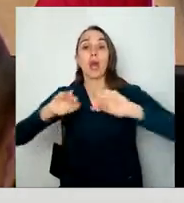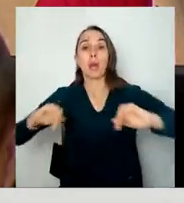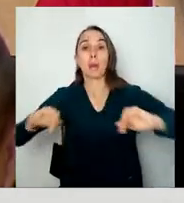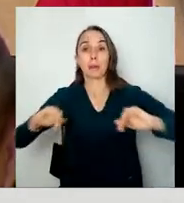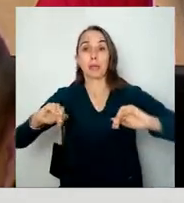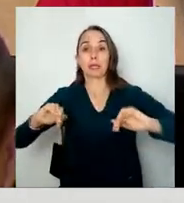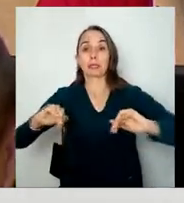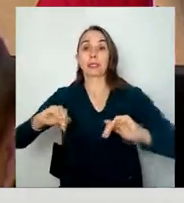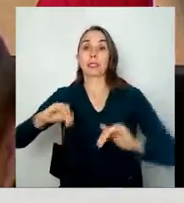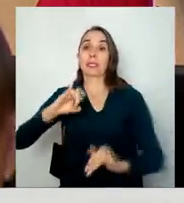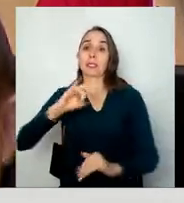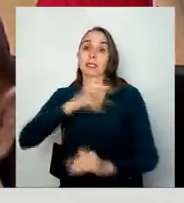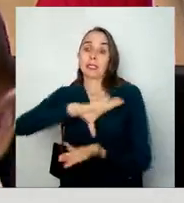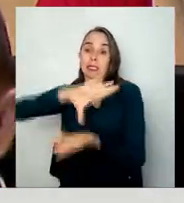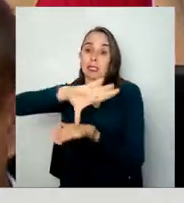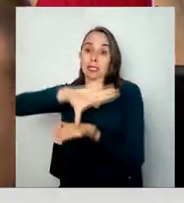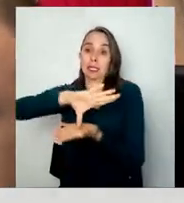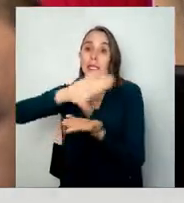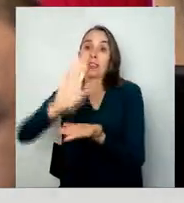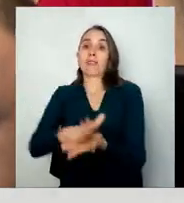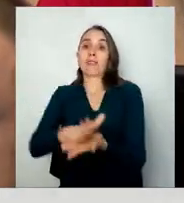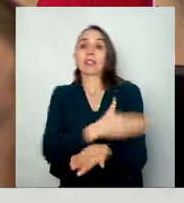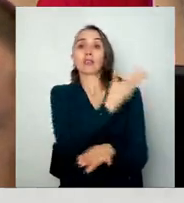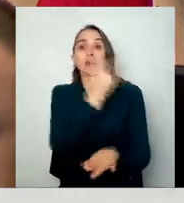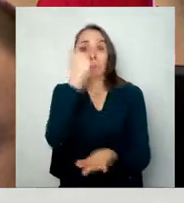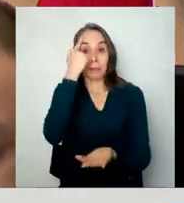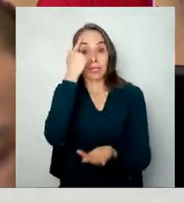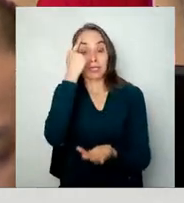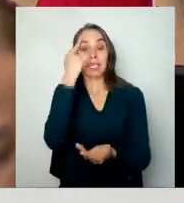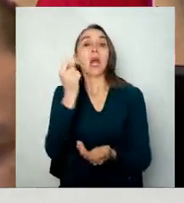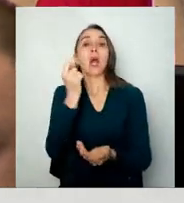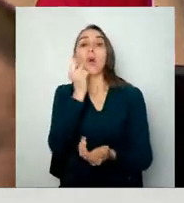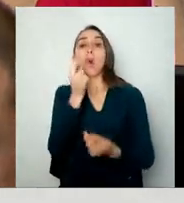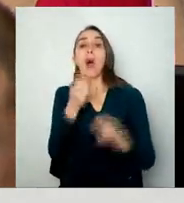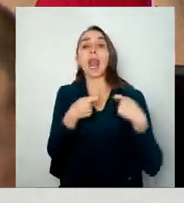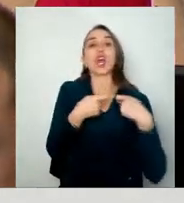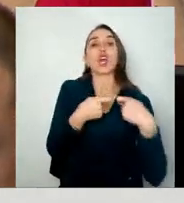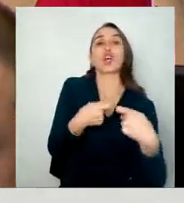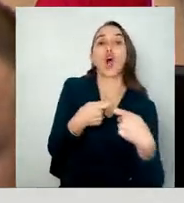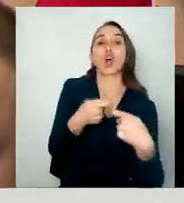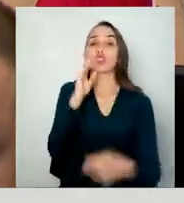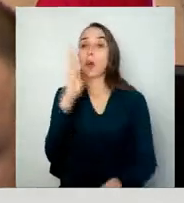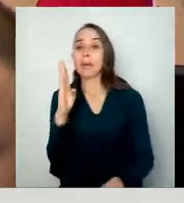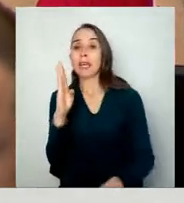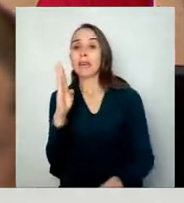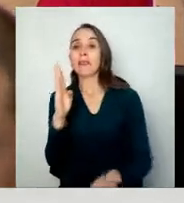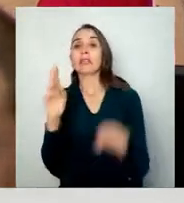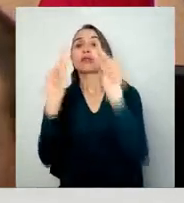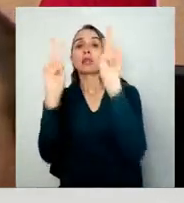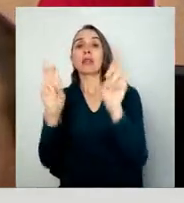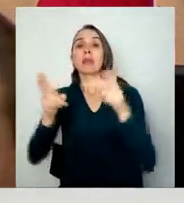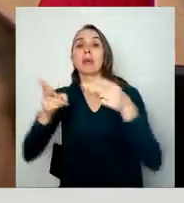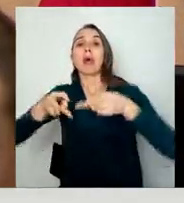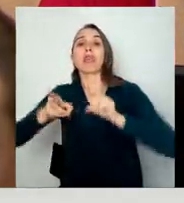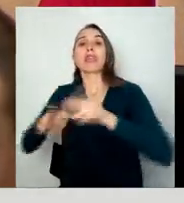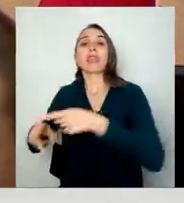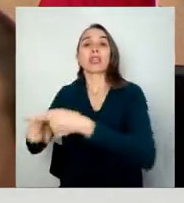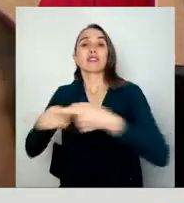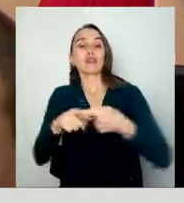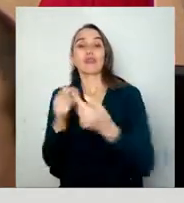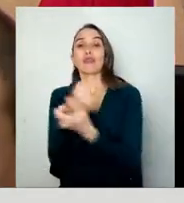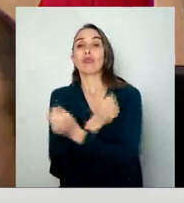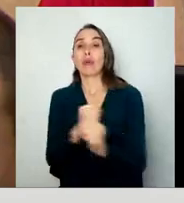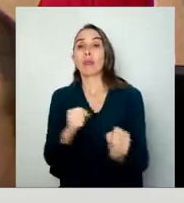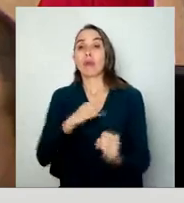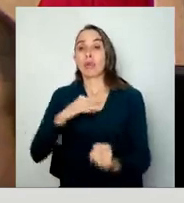debe superar la lógica de costo beneficio cuando se habla de derechos sociales no podemos seguir castigando a